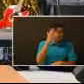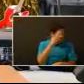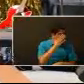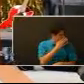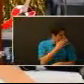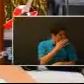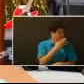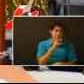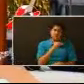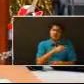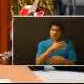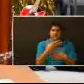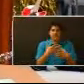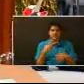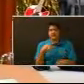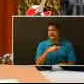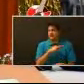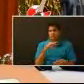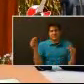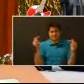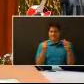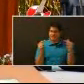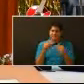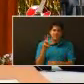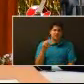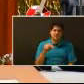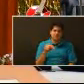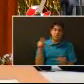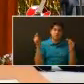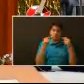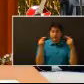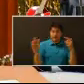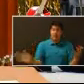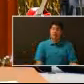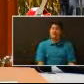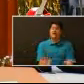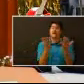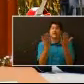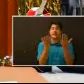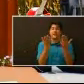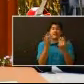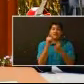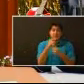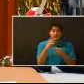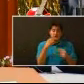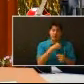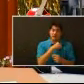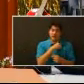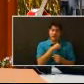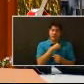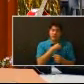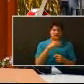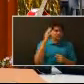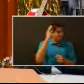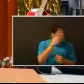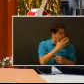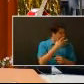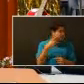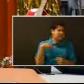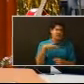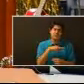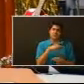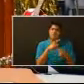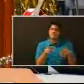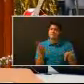quién? Delante de nuestros enemigos. Los enemigos se van a levantar, a los enemigos van a querer dejarnos avergonzados, pero